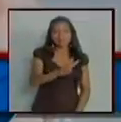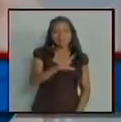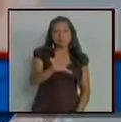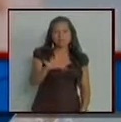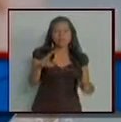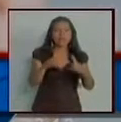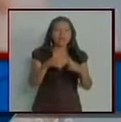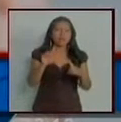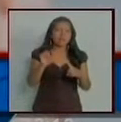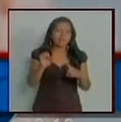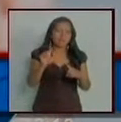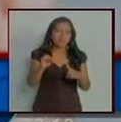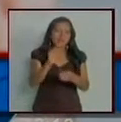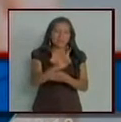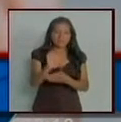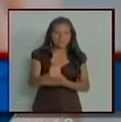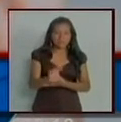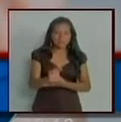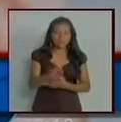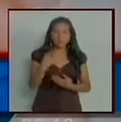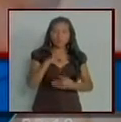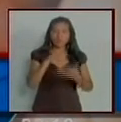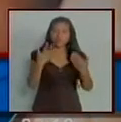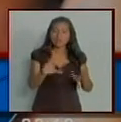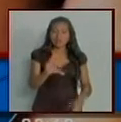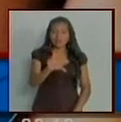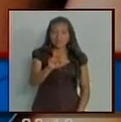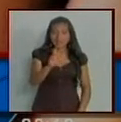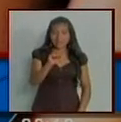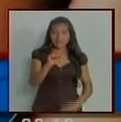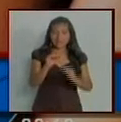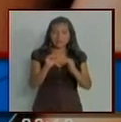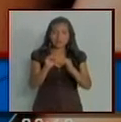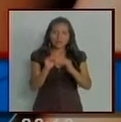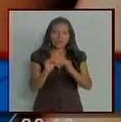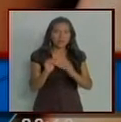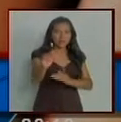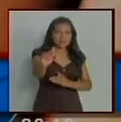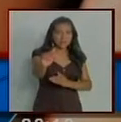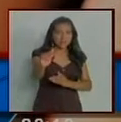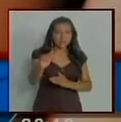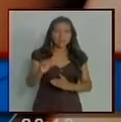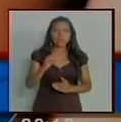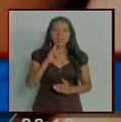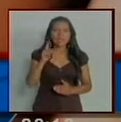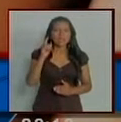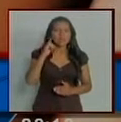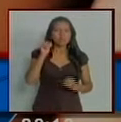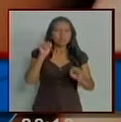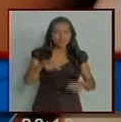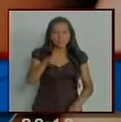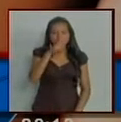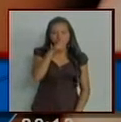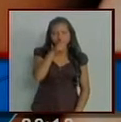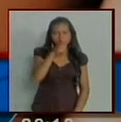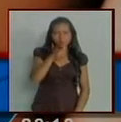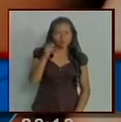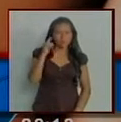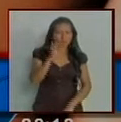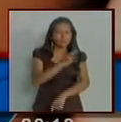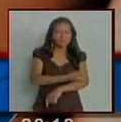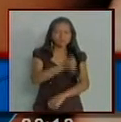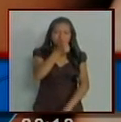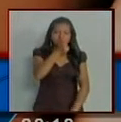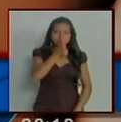20 decibeles. ¿Ya? Nosotros pasamos los 30, digamos, ese umbral, y es un sonido aguantable, si ustedes quieren, ¿no?